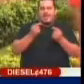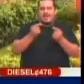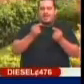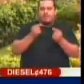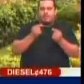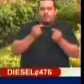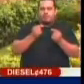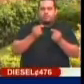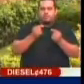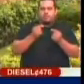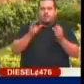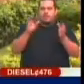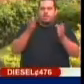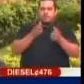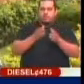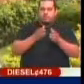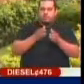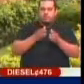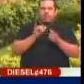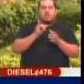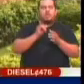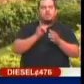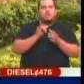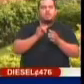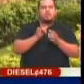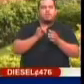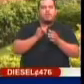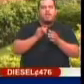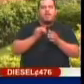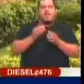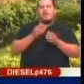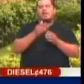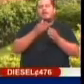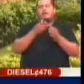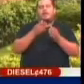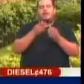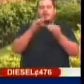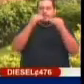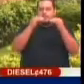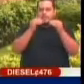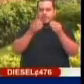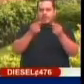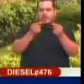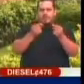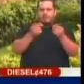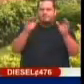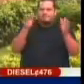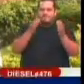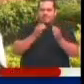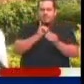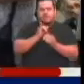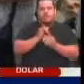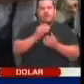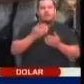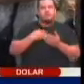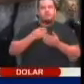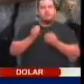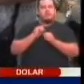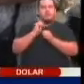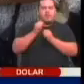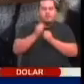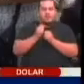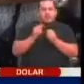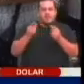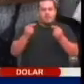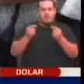va a disminuir la productividad del camaronero. ¿Qué es lo que ha hecho entonces últimamente? Ya no dirige la pesca al camarón, sino que la dirige al